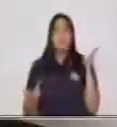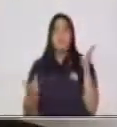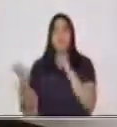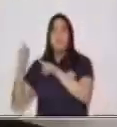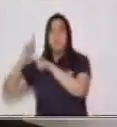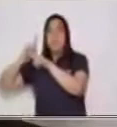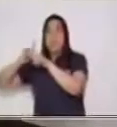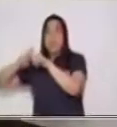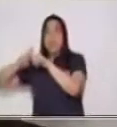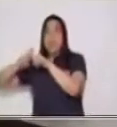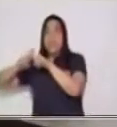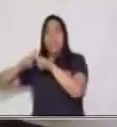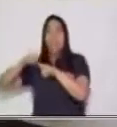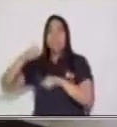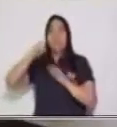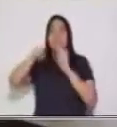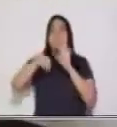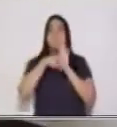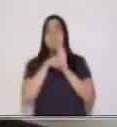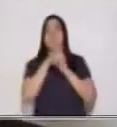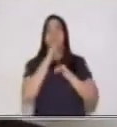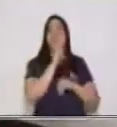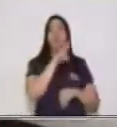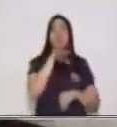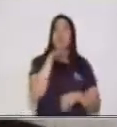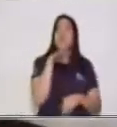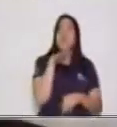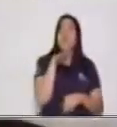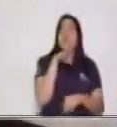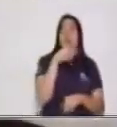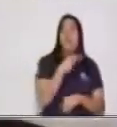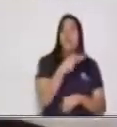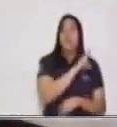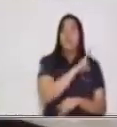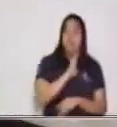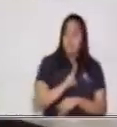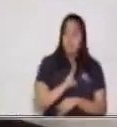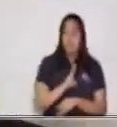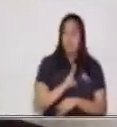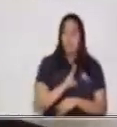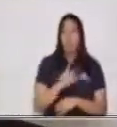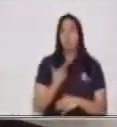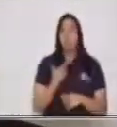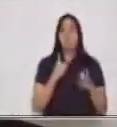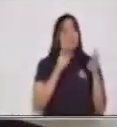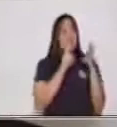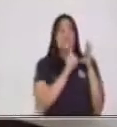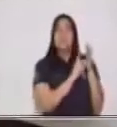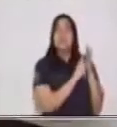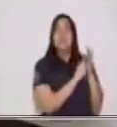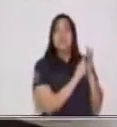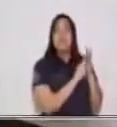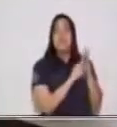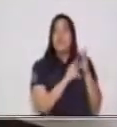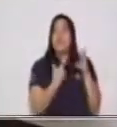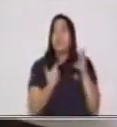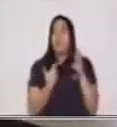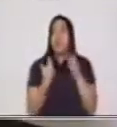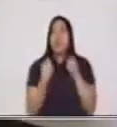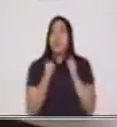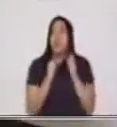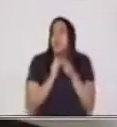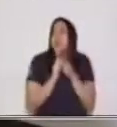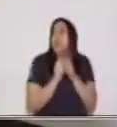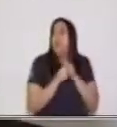X menos 2Z igual a 22. Y la tercera ecuación la vamos a modificar